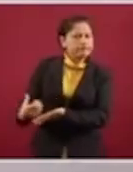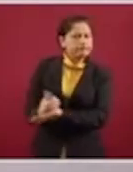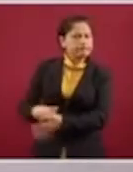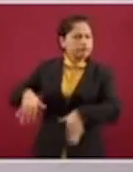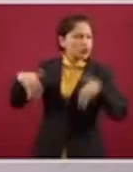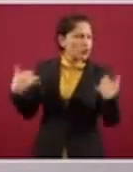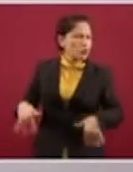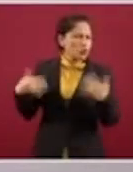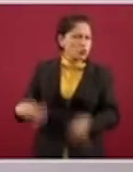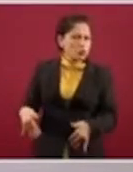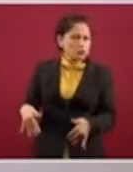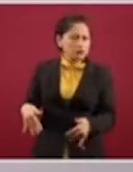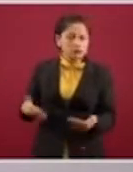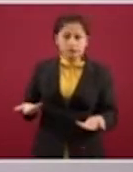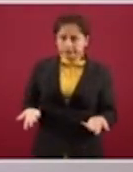Entonces,